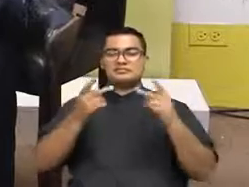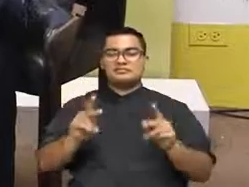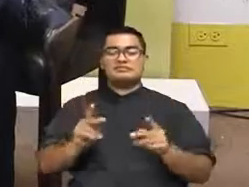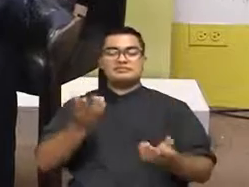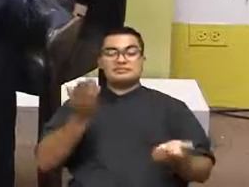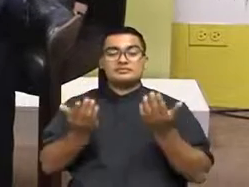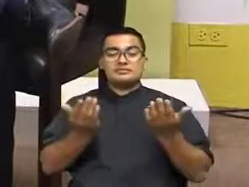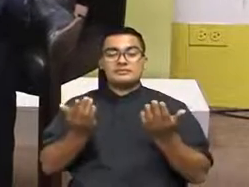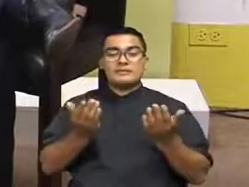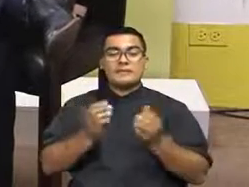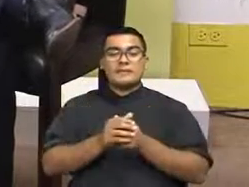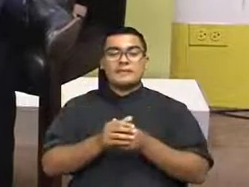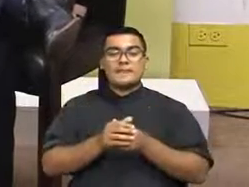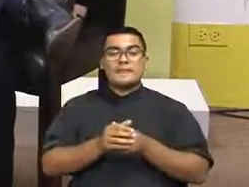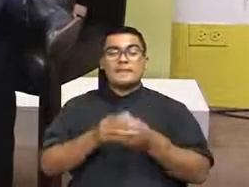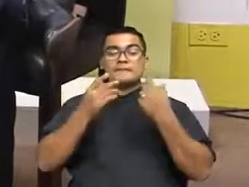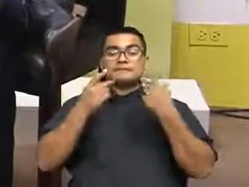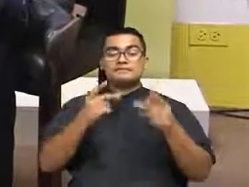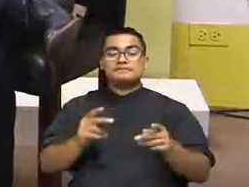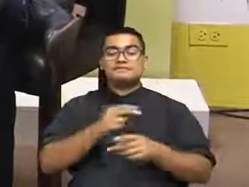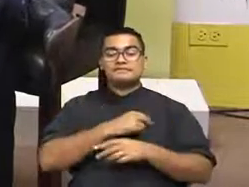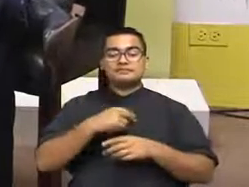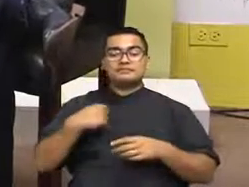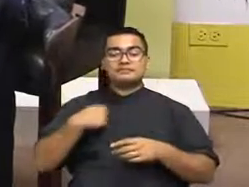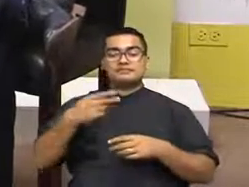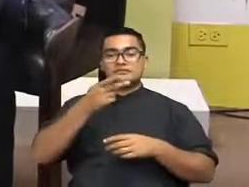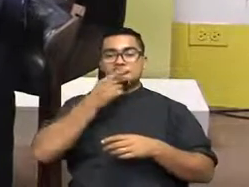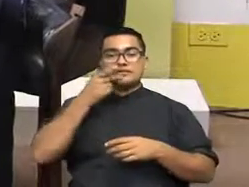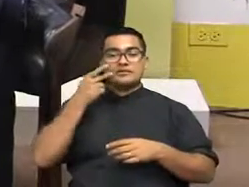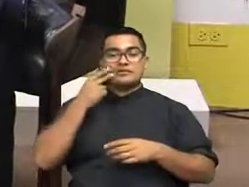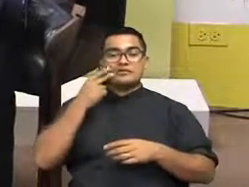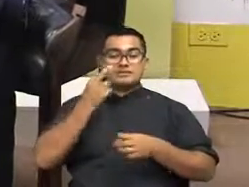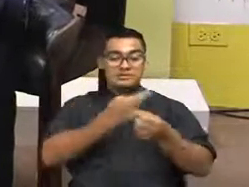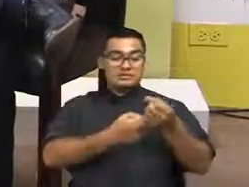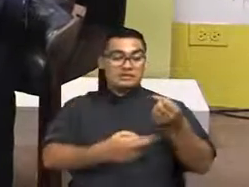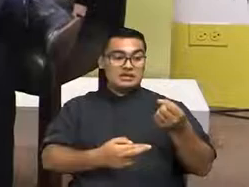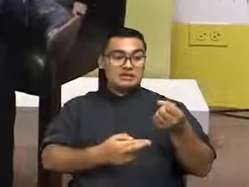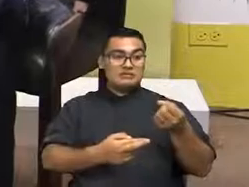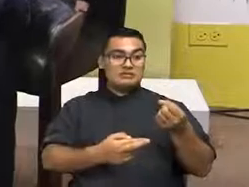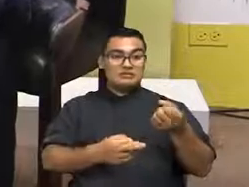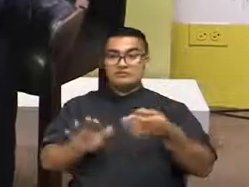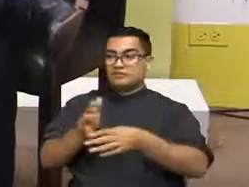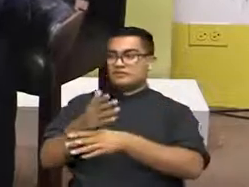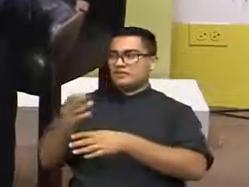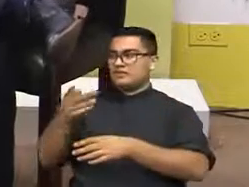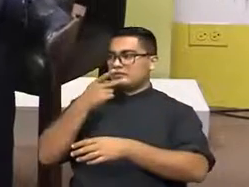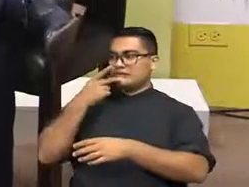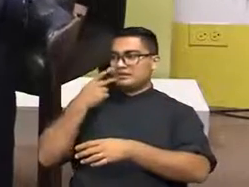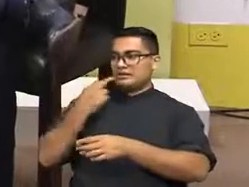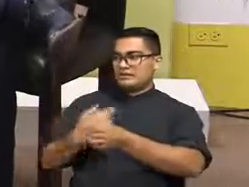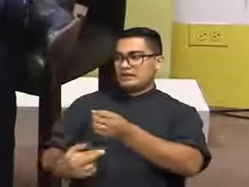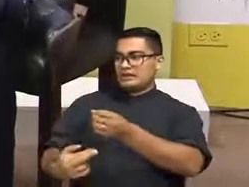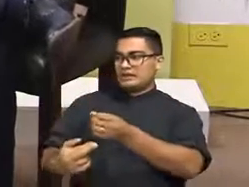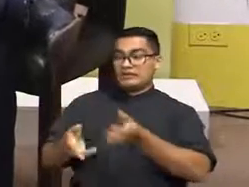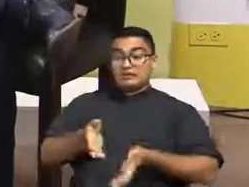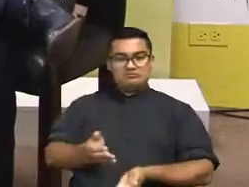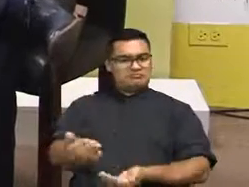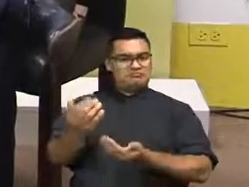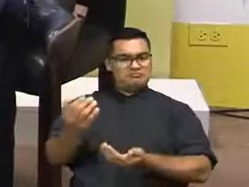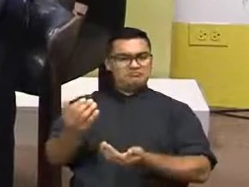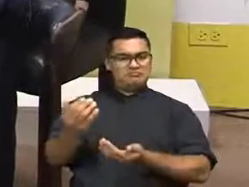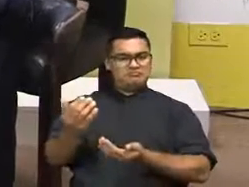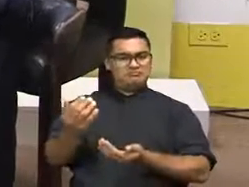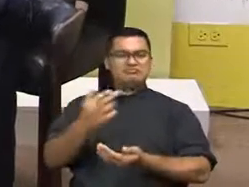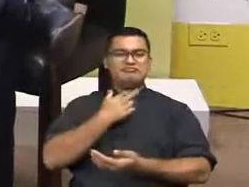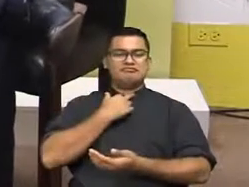grupo paterno y quizás el del padre no es el mismo tipo de sangre con la madre o no es compatible. No necesariamente puede caer